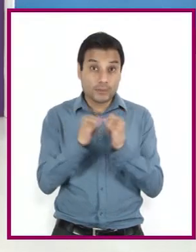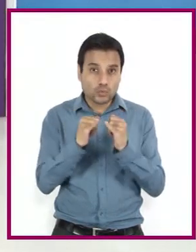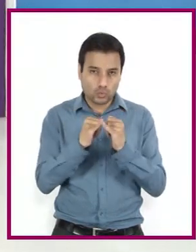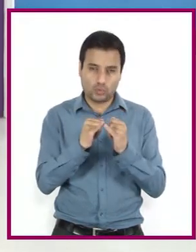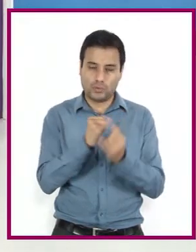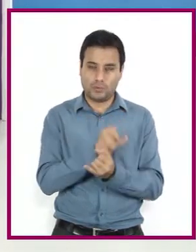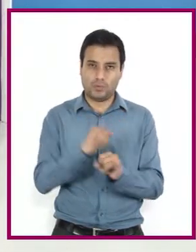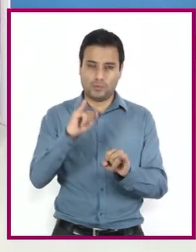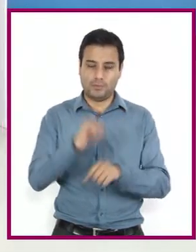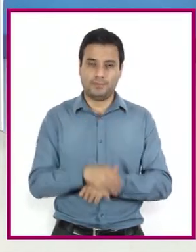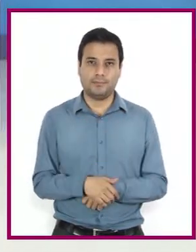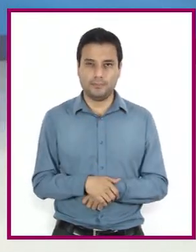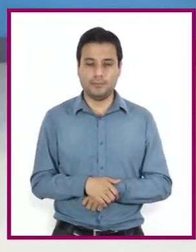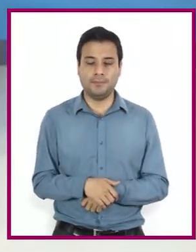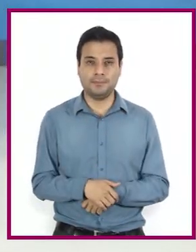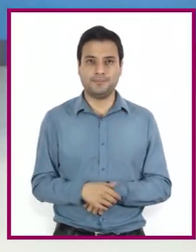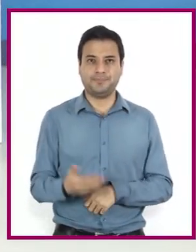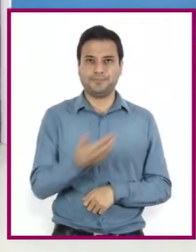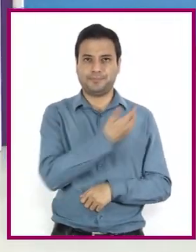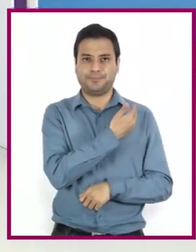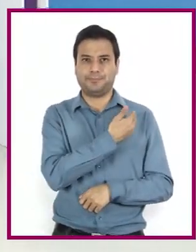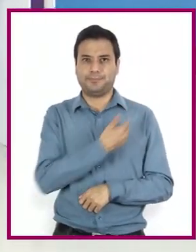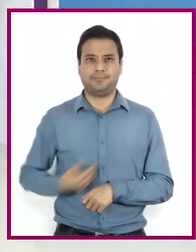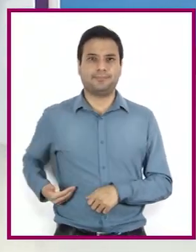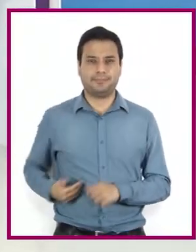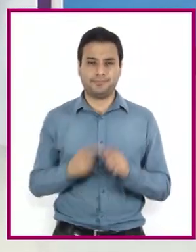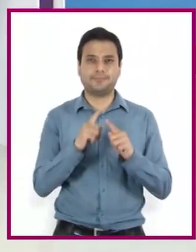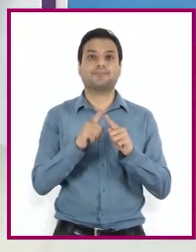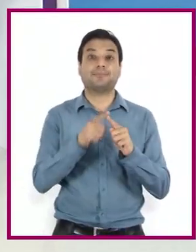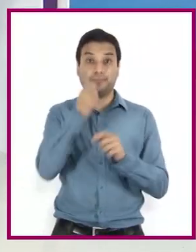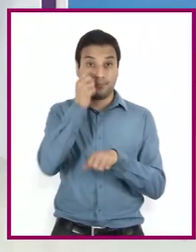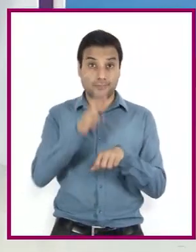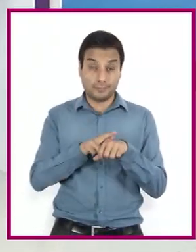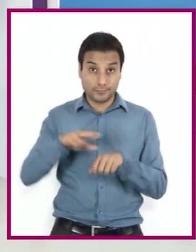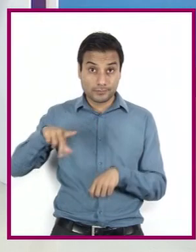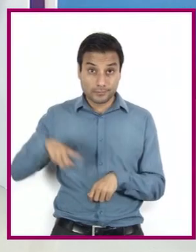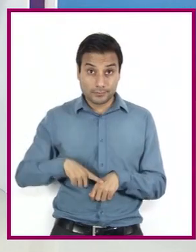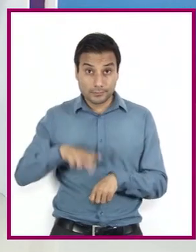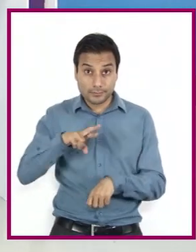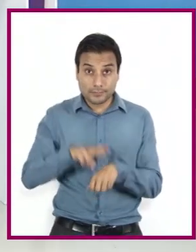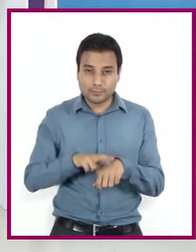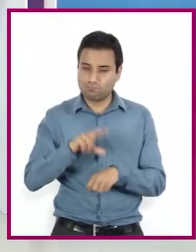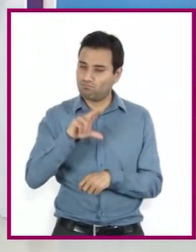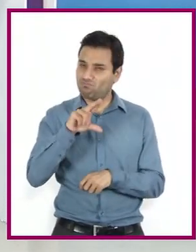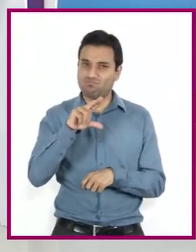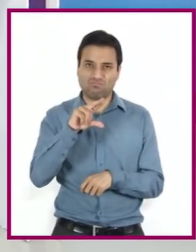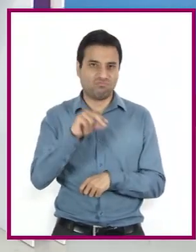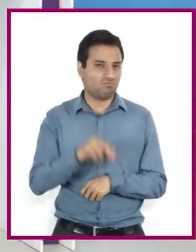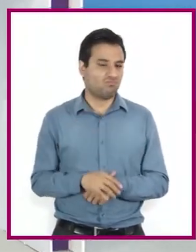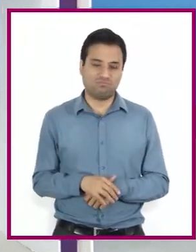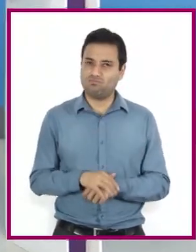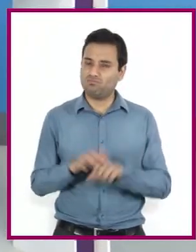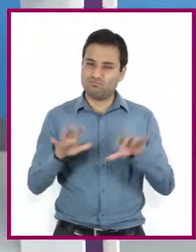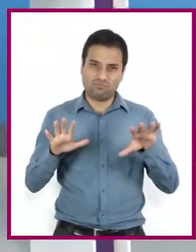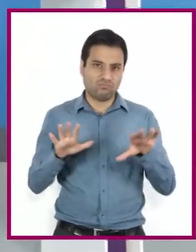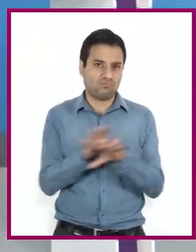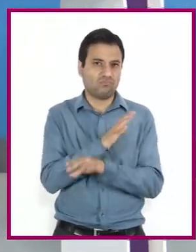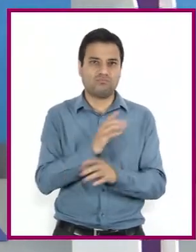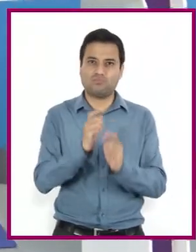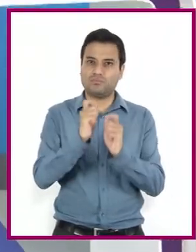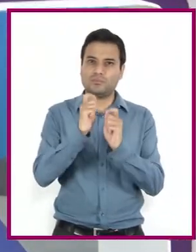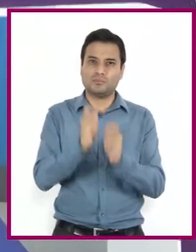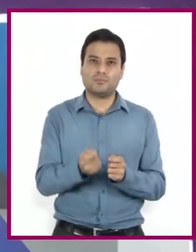autónomo. La presidencia dejó de ser ocupada por el secretario de Gobernación y su lugar fue tomado por